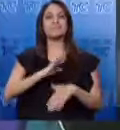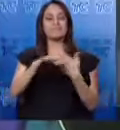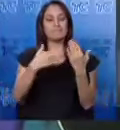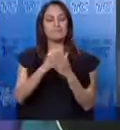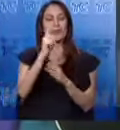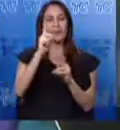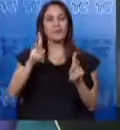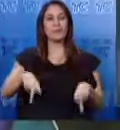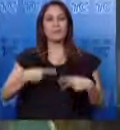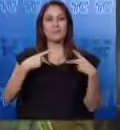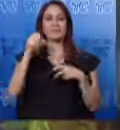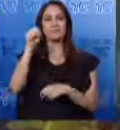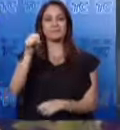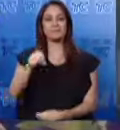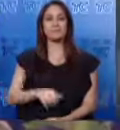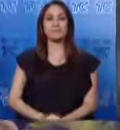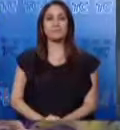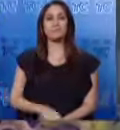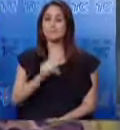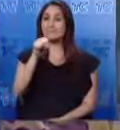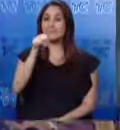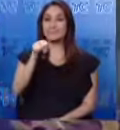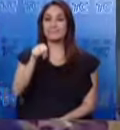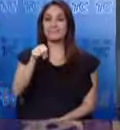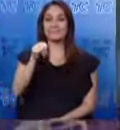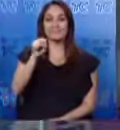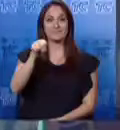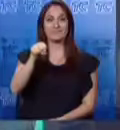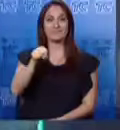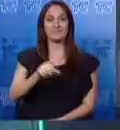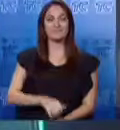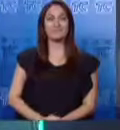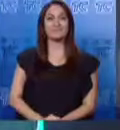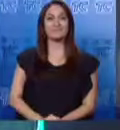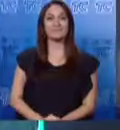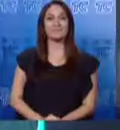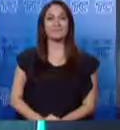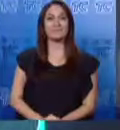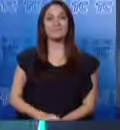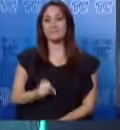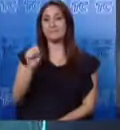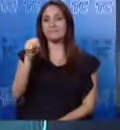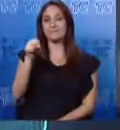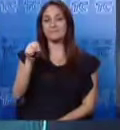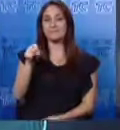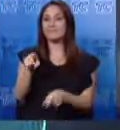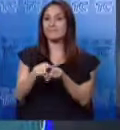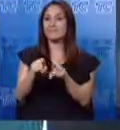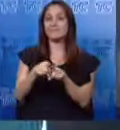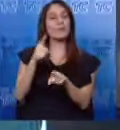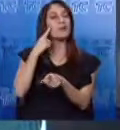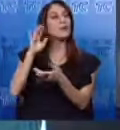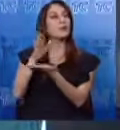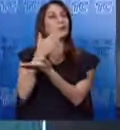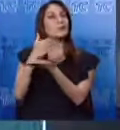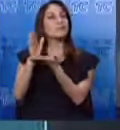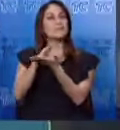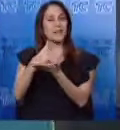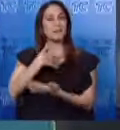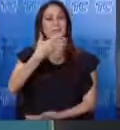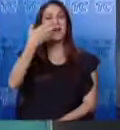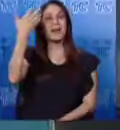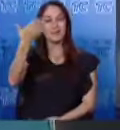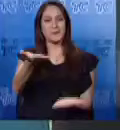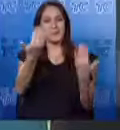una vida. Sí, sí, sí, sí, sí, sí, sí, como ese bolero de los Panchos. A ver,